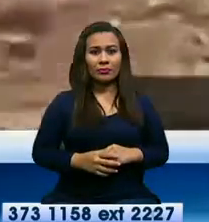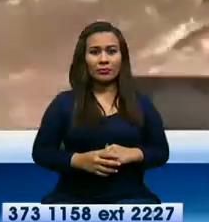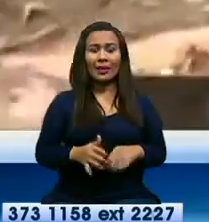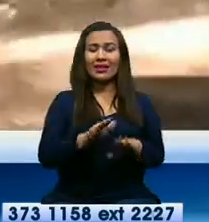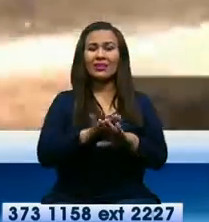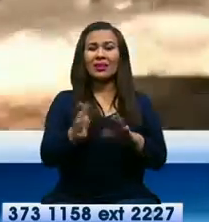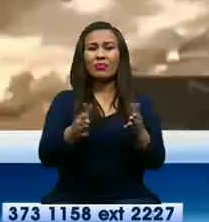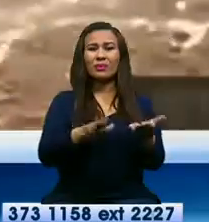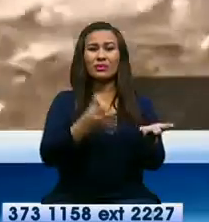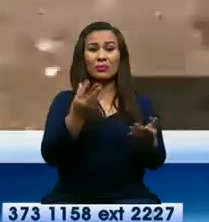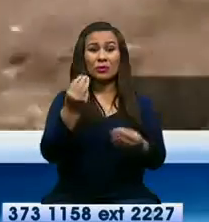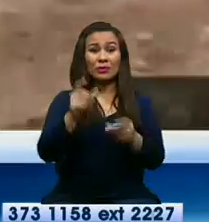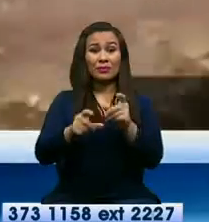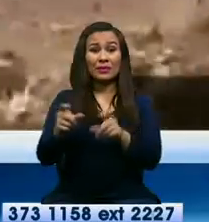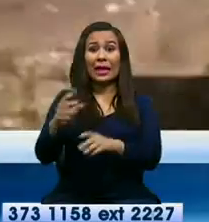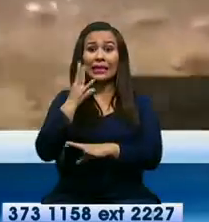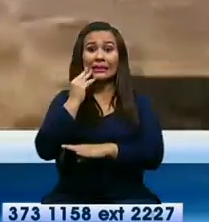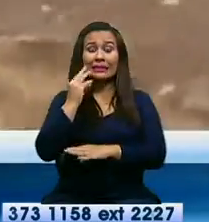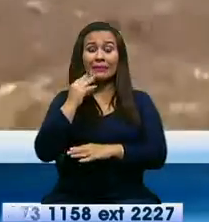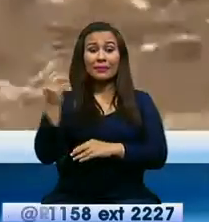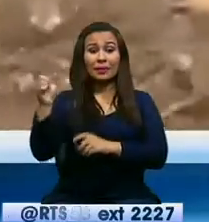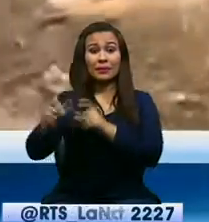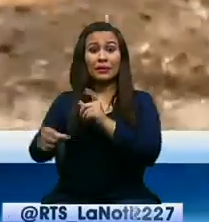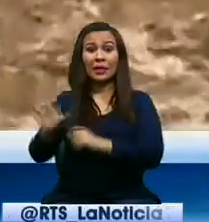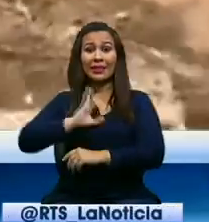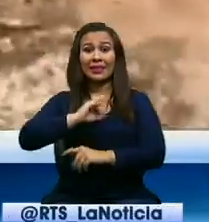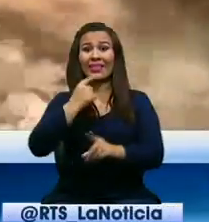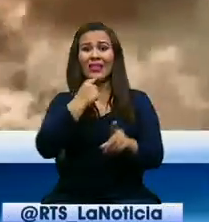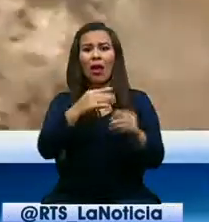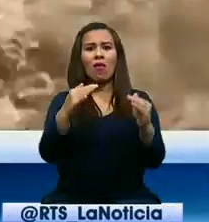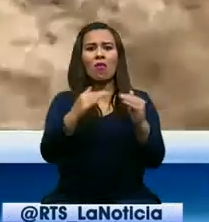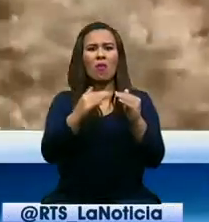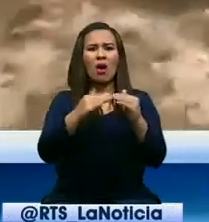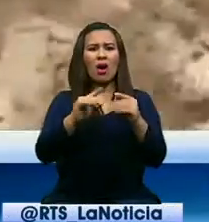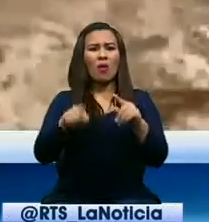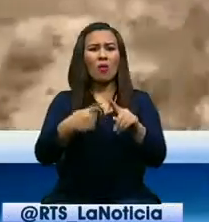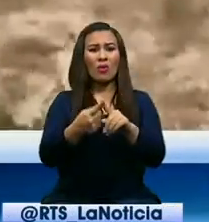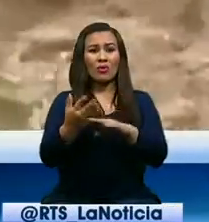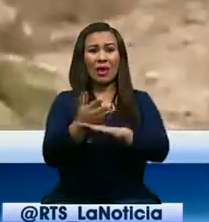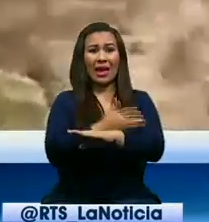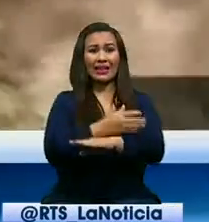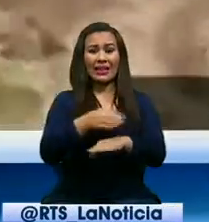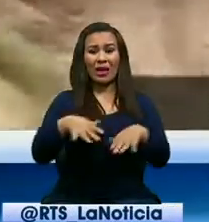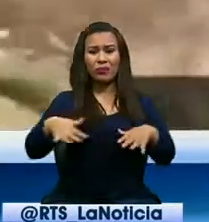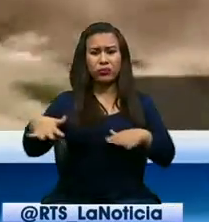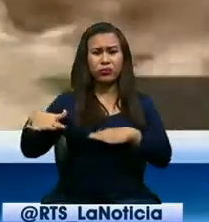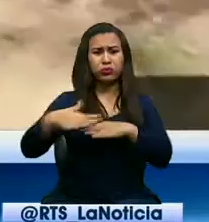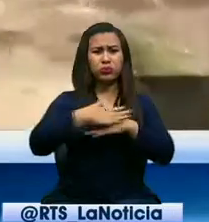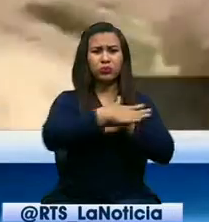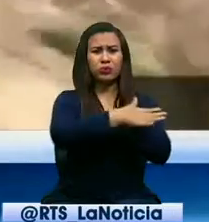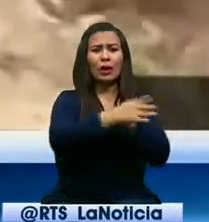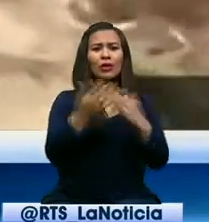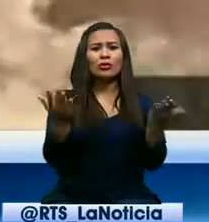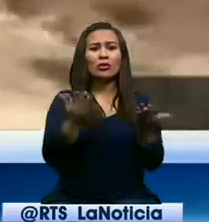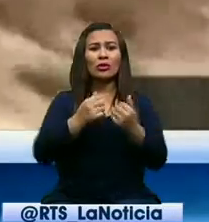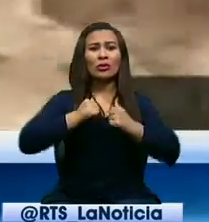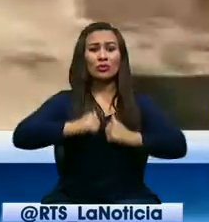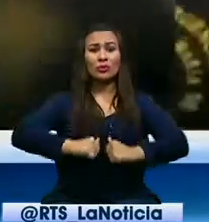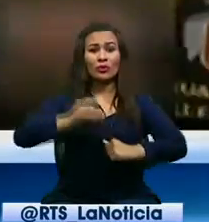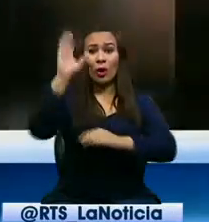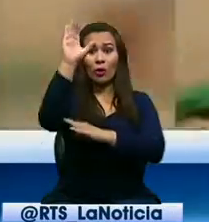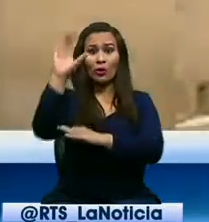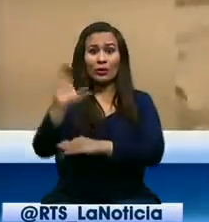La fuerza del temporal, según expertos, es parecido al fenómeno del Niño, pero solo afecta a las costas de Perú y